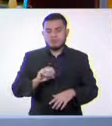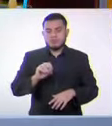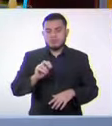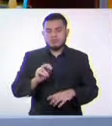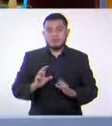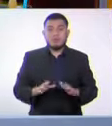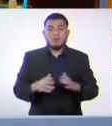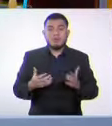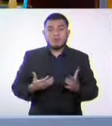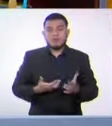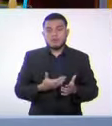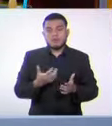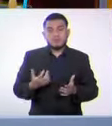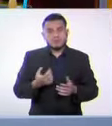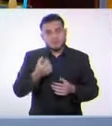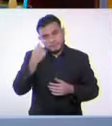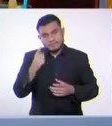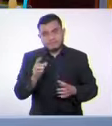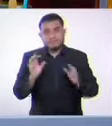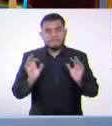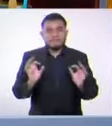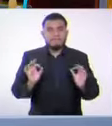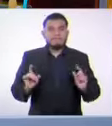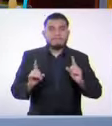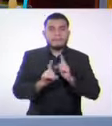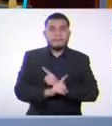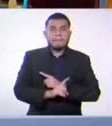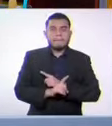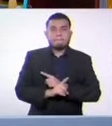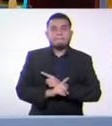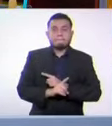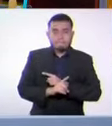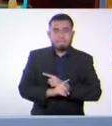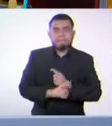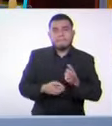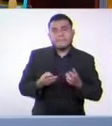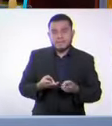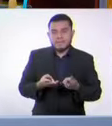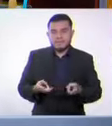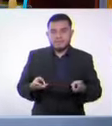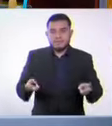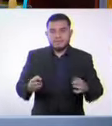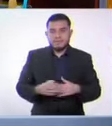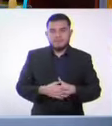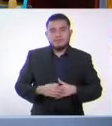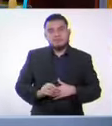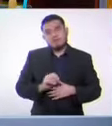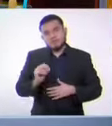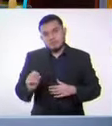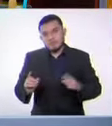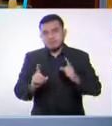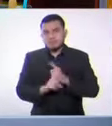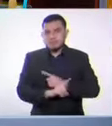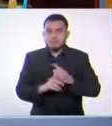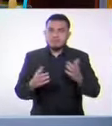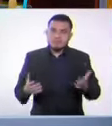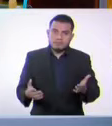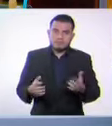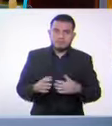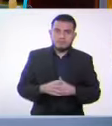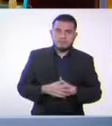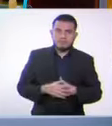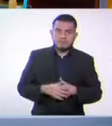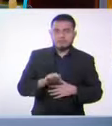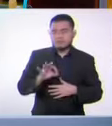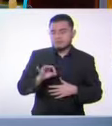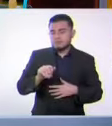Para que comprendan mejor los cambios de estado de la materia o cambios de fase, porque se